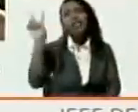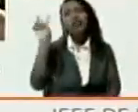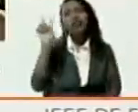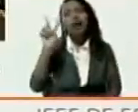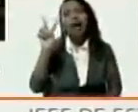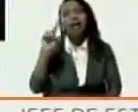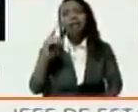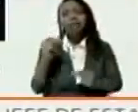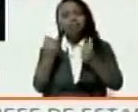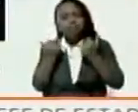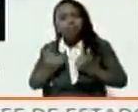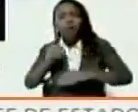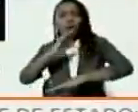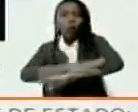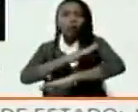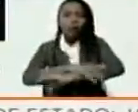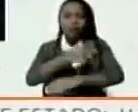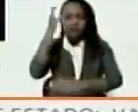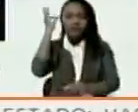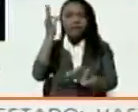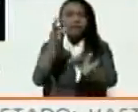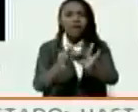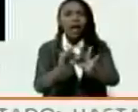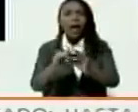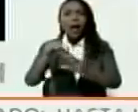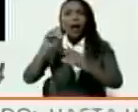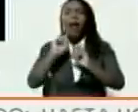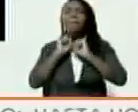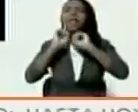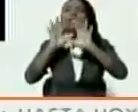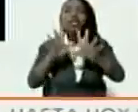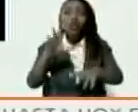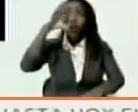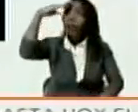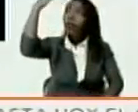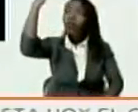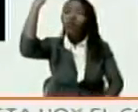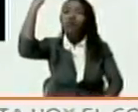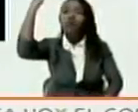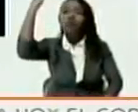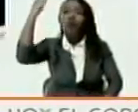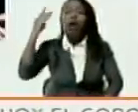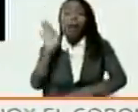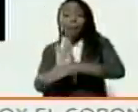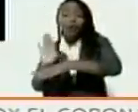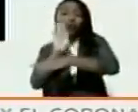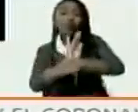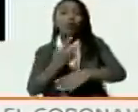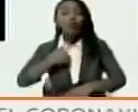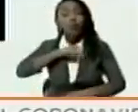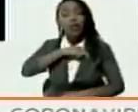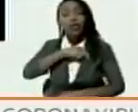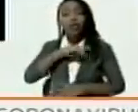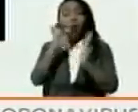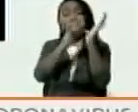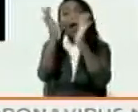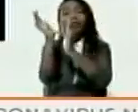que actuemos con buena fe y con la bendición de nuestro Dios, con la protección de nuestro Señor